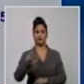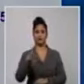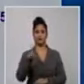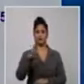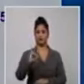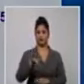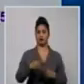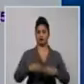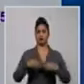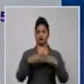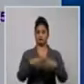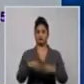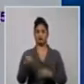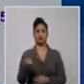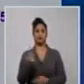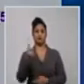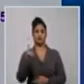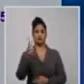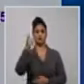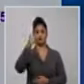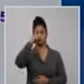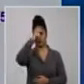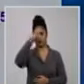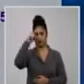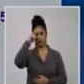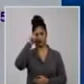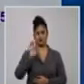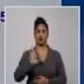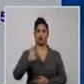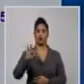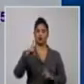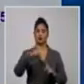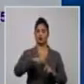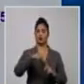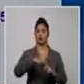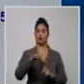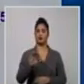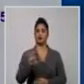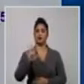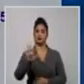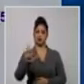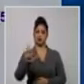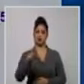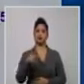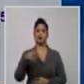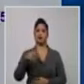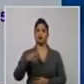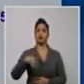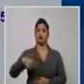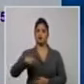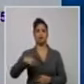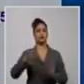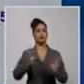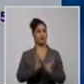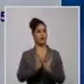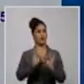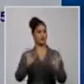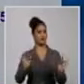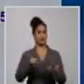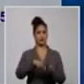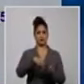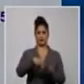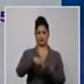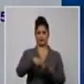1, Santi Espíritus 8, Las Tunas 5 y el municipio especial Isla de la Juventud con 5